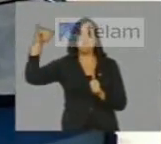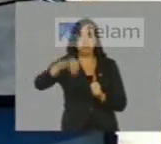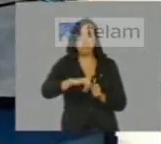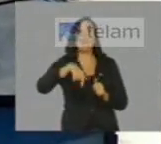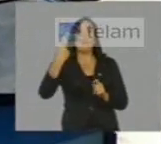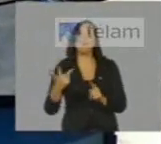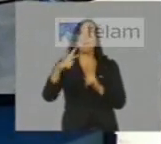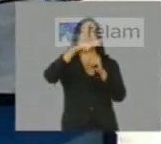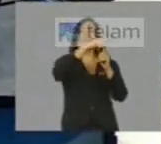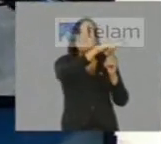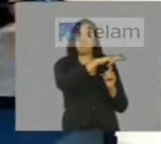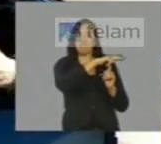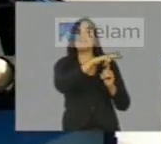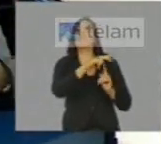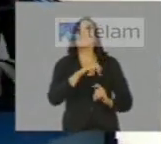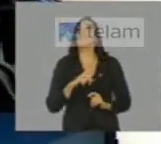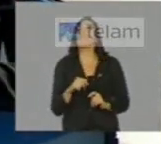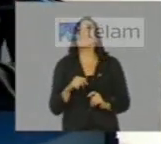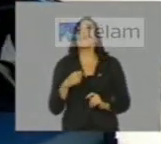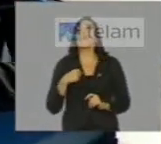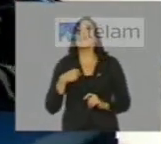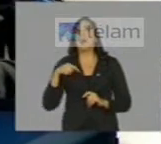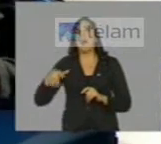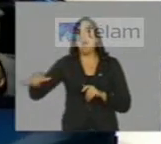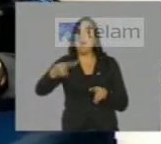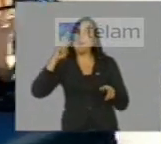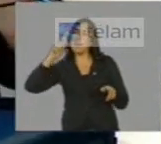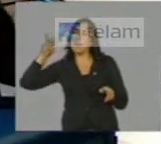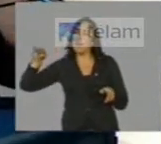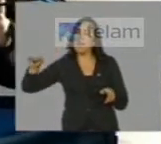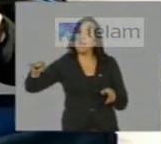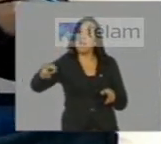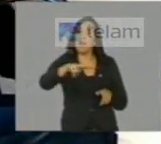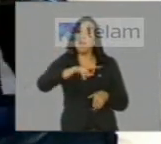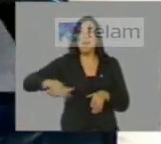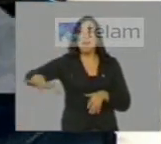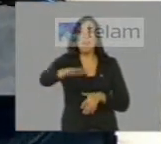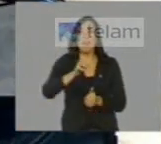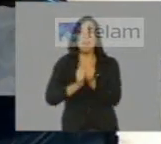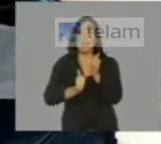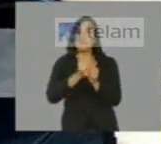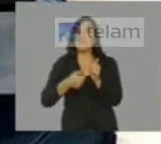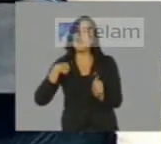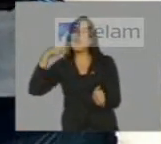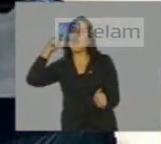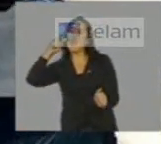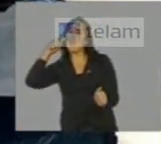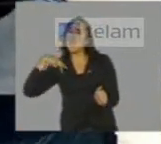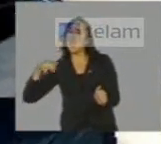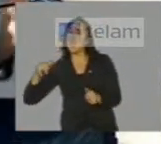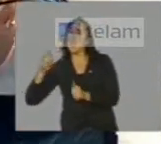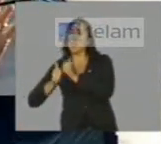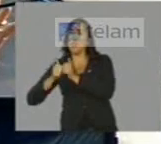veníamos atravesando todo Rosario, divisábamos claramente, ya desde la salida de